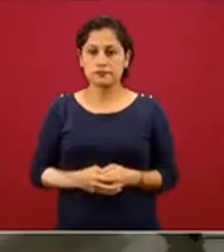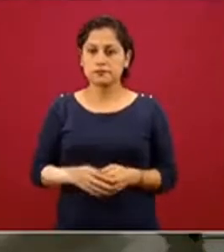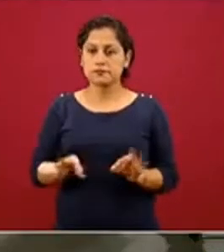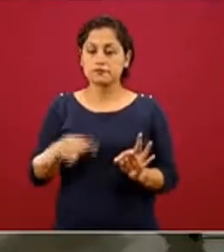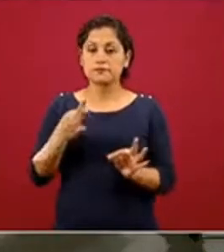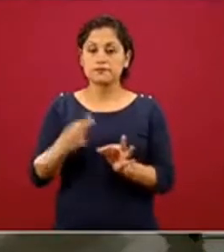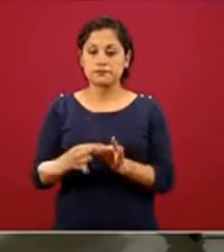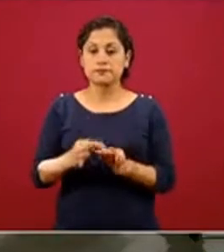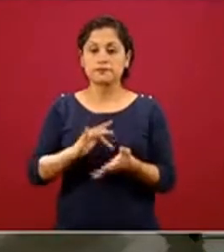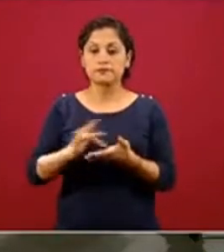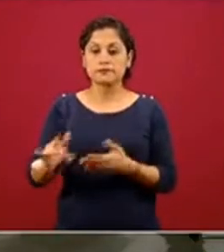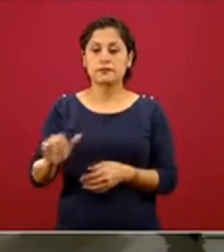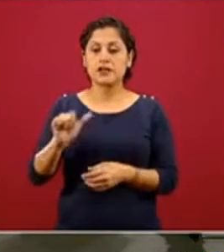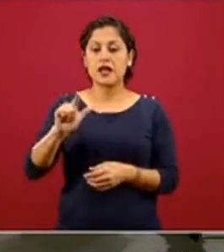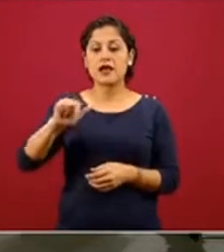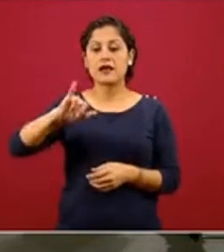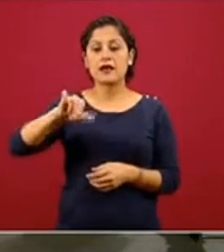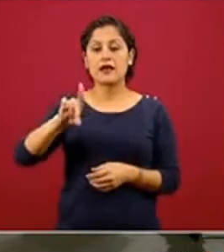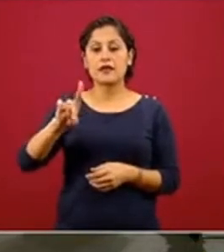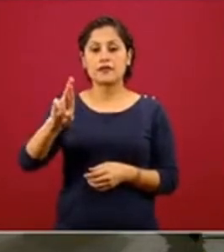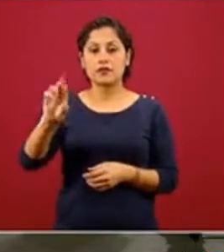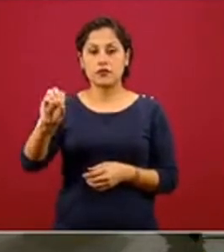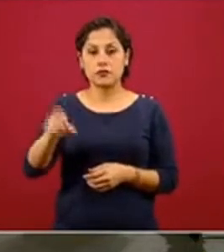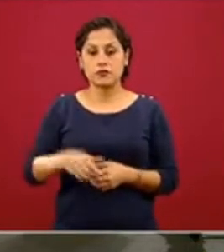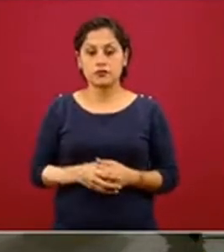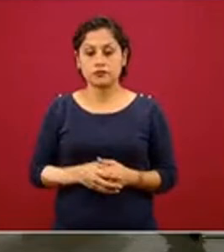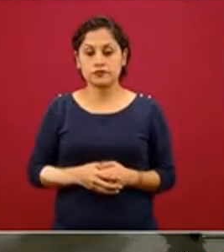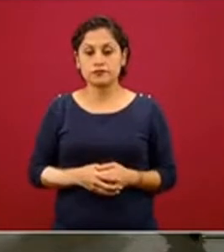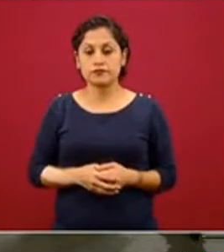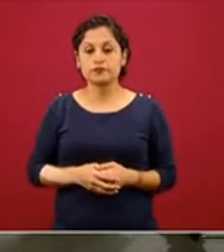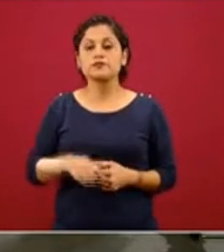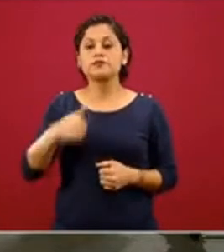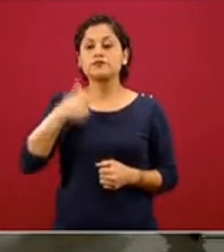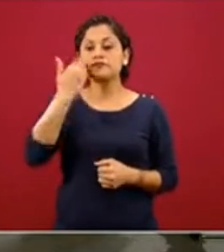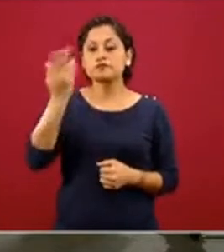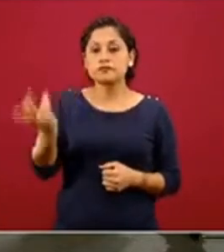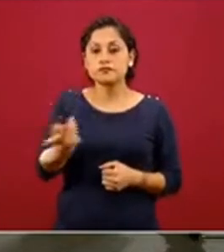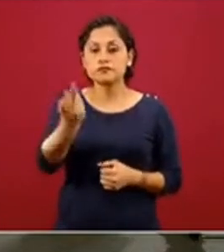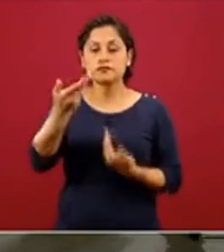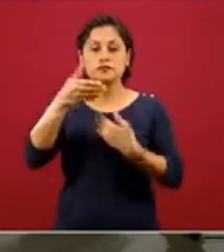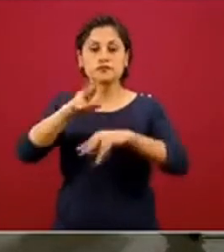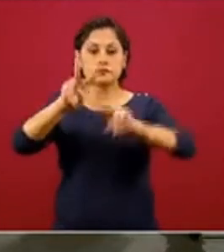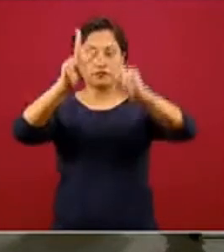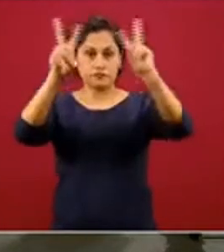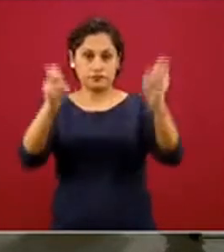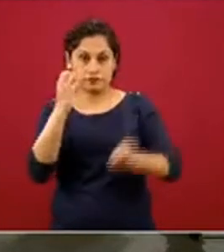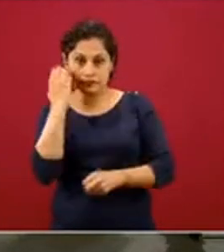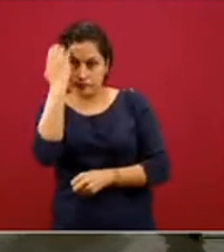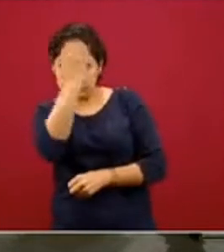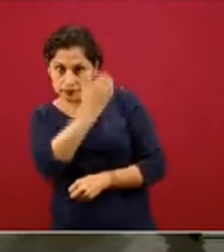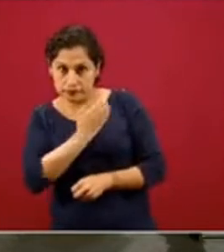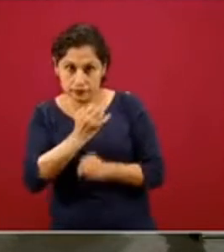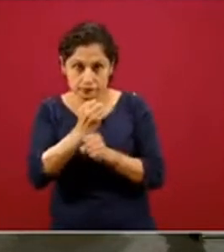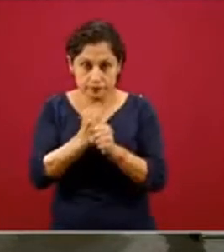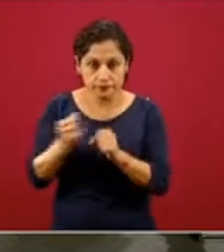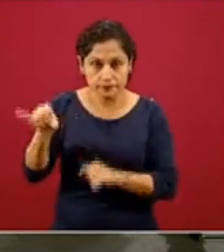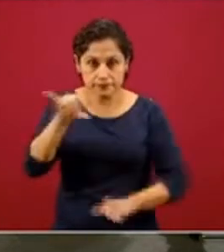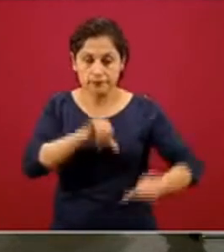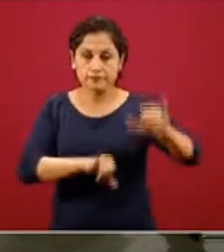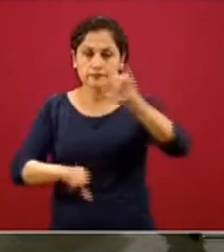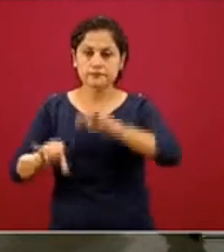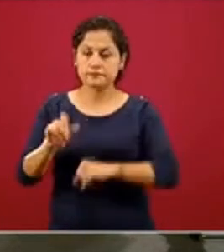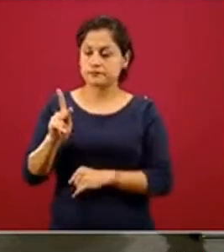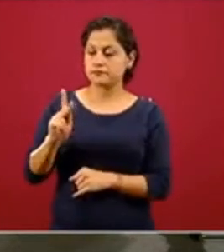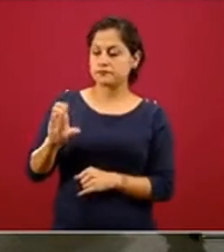Alomía. Alejandro, por favor. Sí, yo quisiera hacer una pregunta sobre pruebas. es en relación primero de las que son